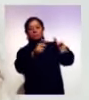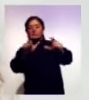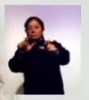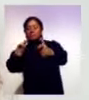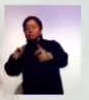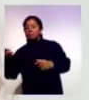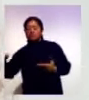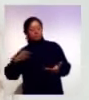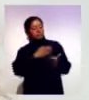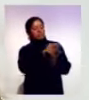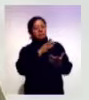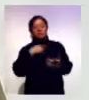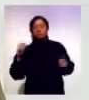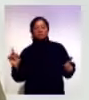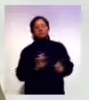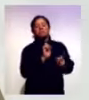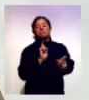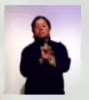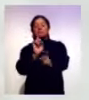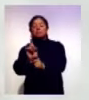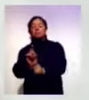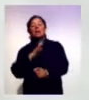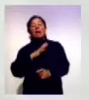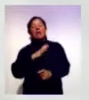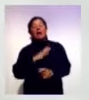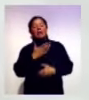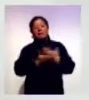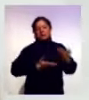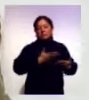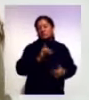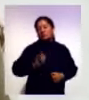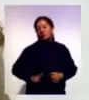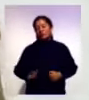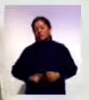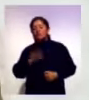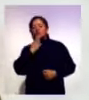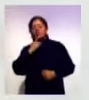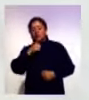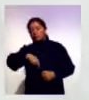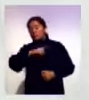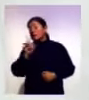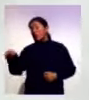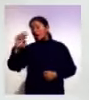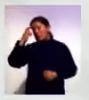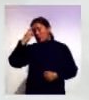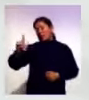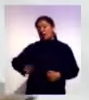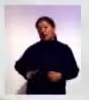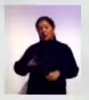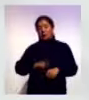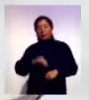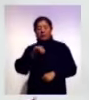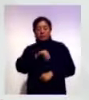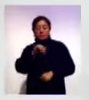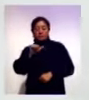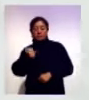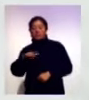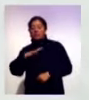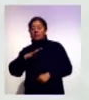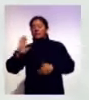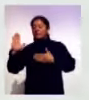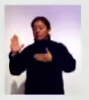servicios que maneja el gobierno del estado. Decirles que nuestro gobernador Marco Antonio Mena tiene un compromiso firme